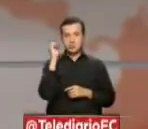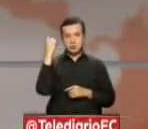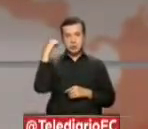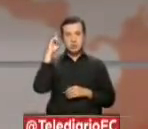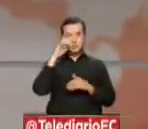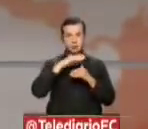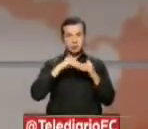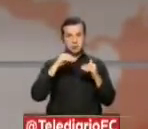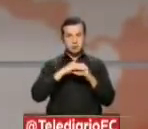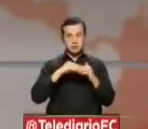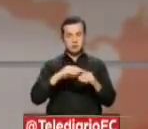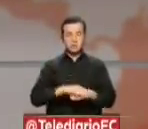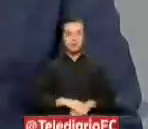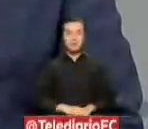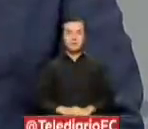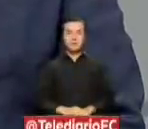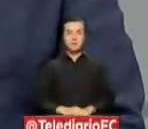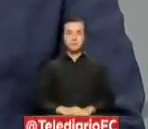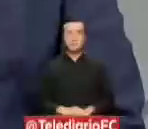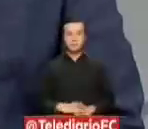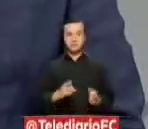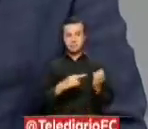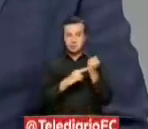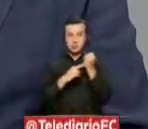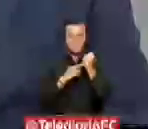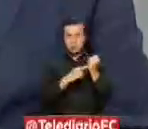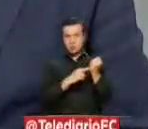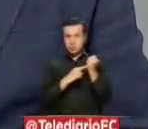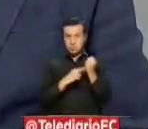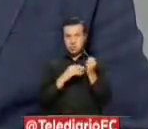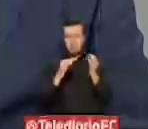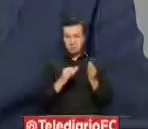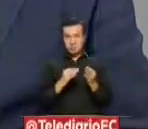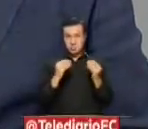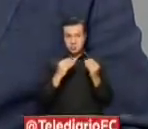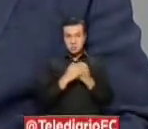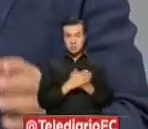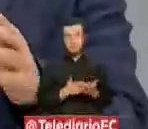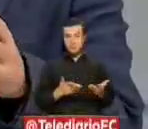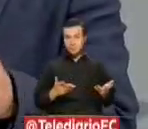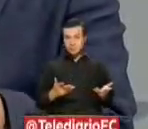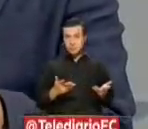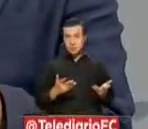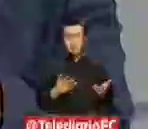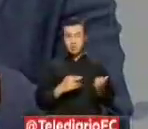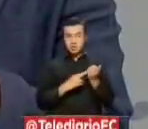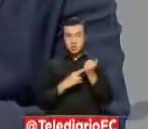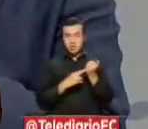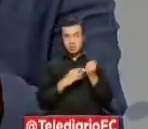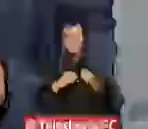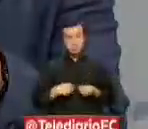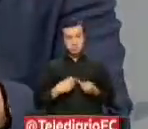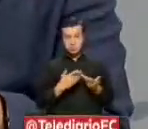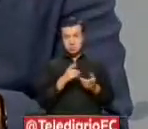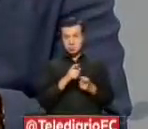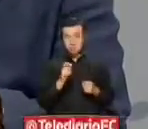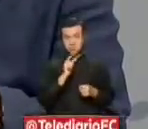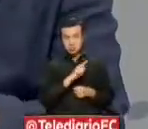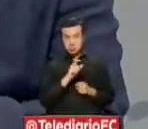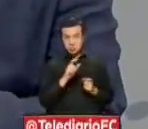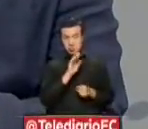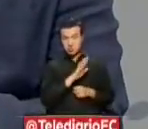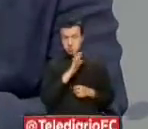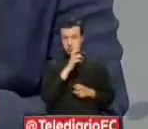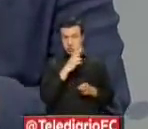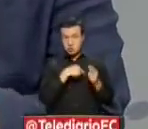de dólares. ¿Estos recursos podrían perfectamente entonces pasar a ser recursos disponibles para que quienes